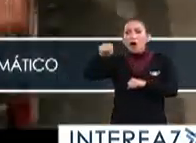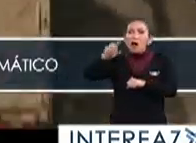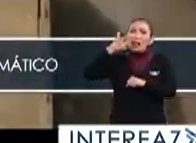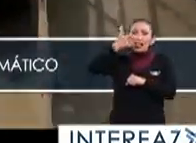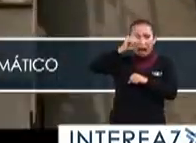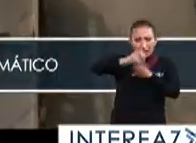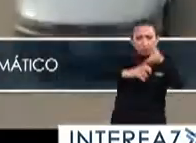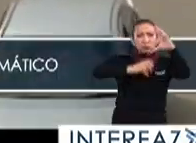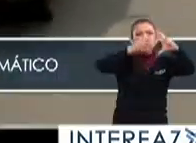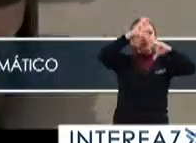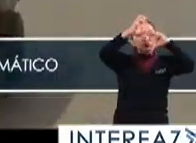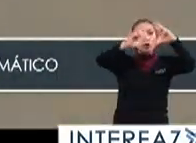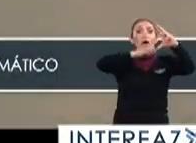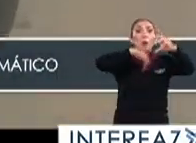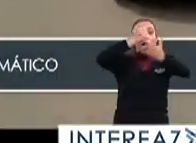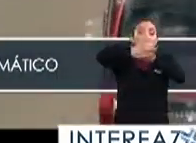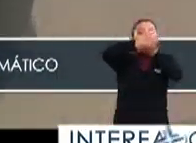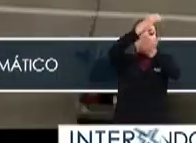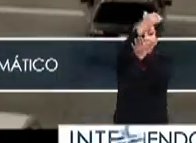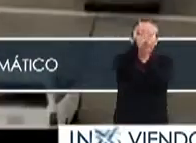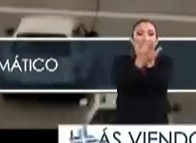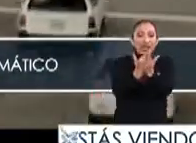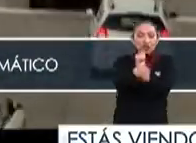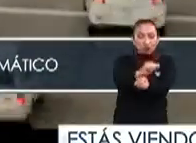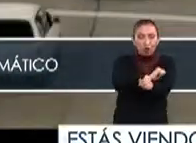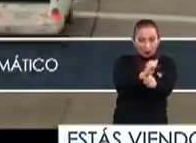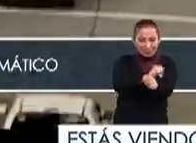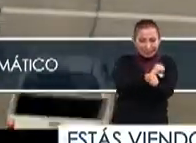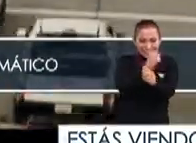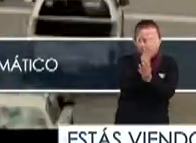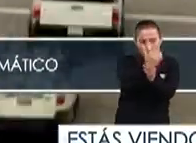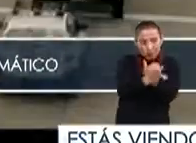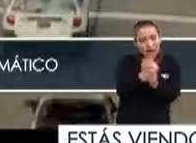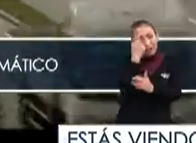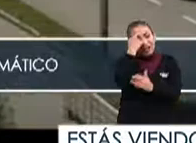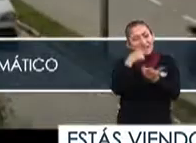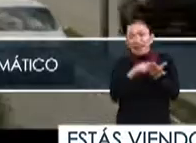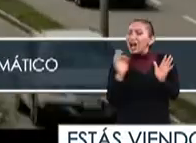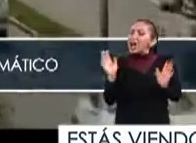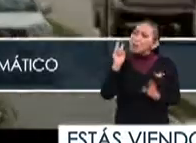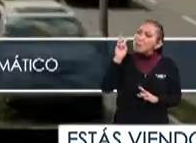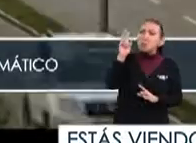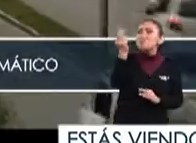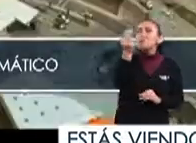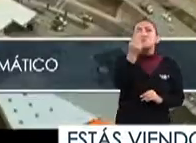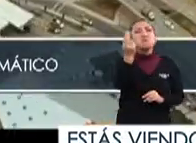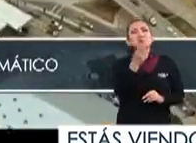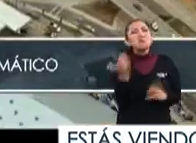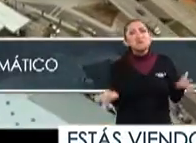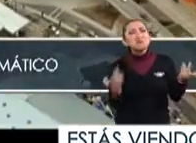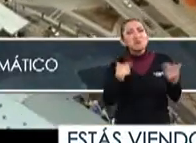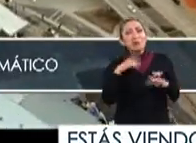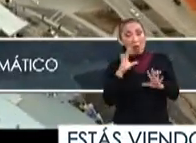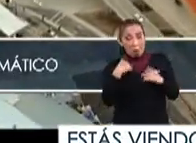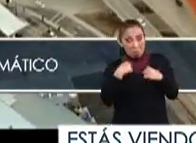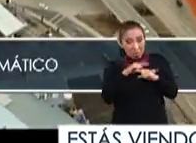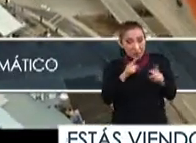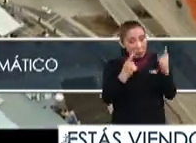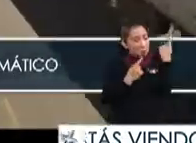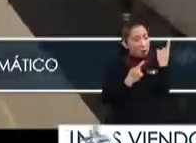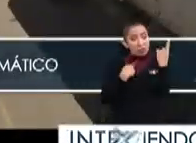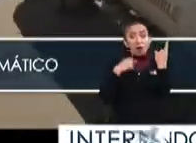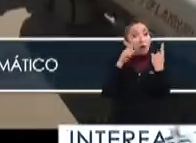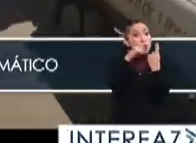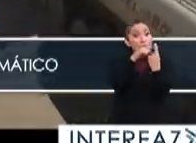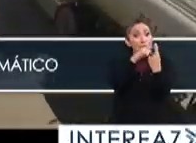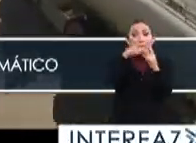sí es importante llevarlas a cabo, porque mucha gente podrá asimilar o pensar que no es tan necesario, que uno no va a hacer la diferencia, pero